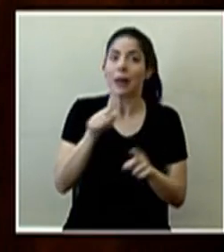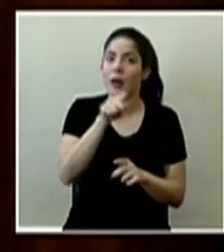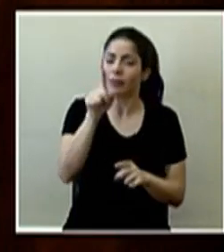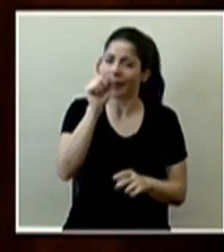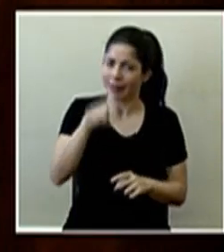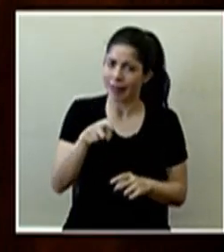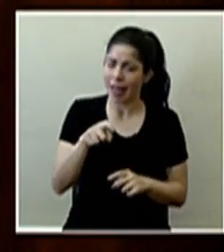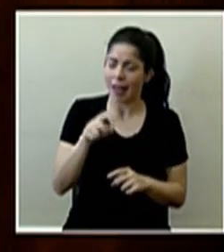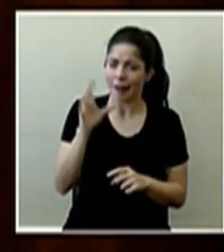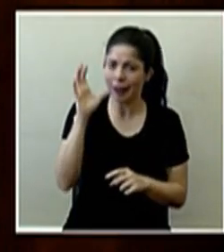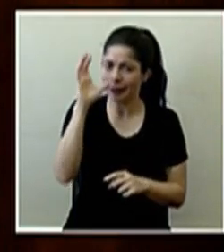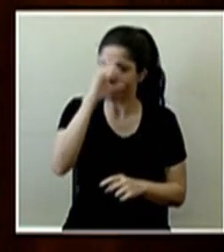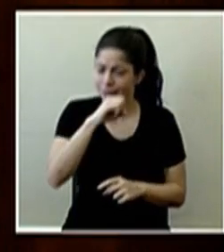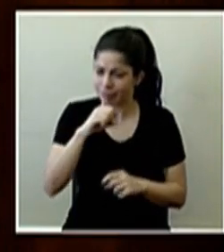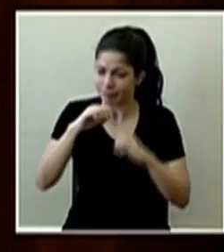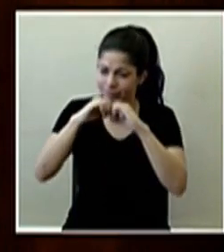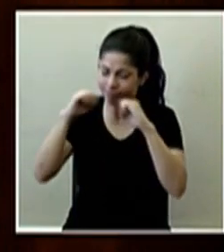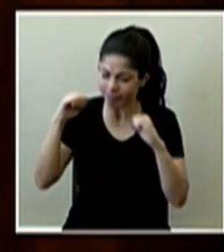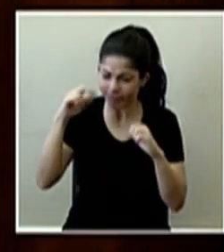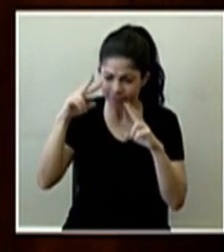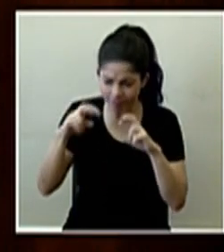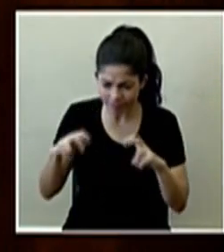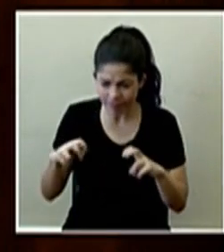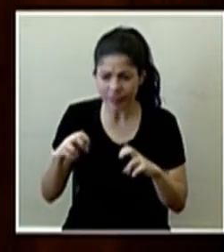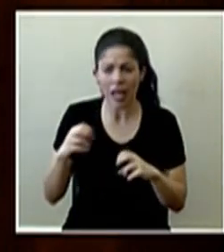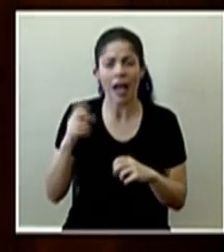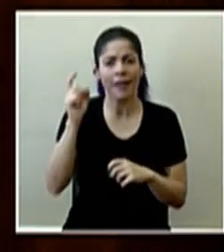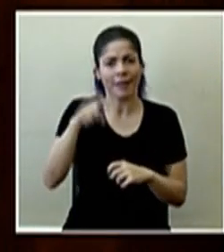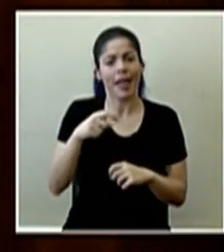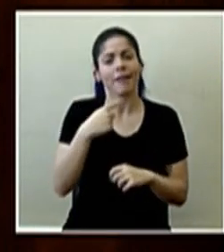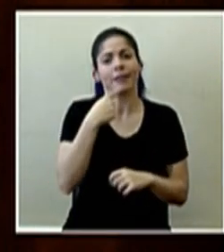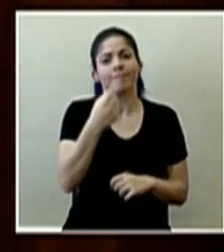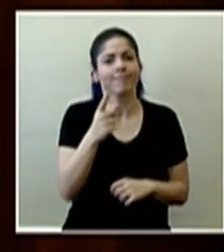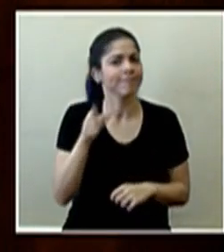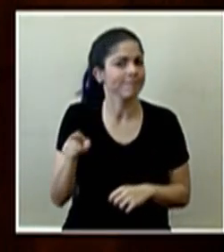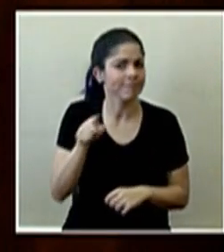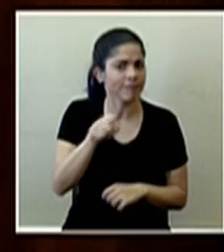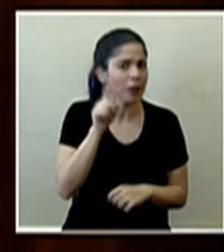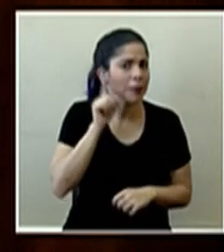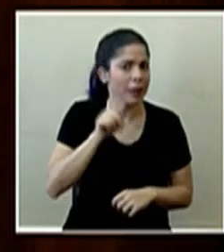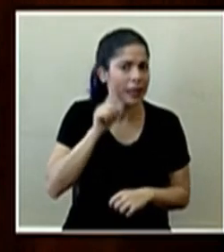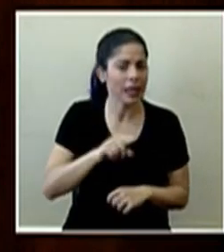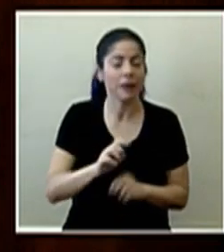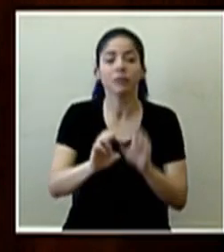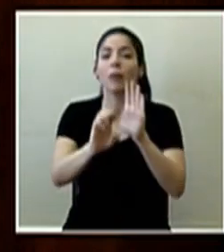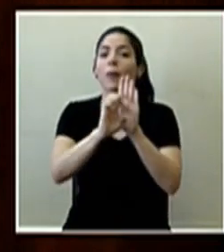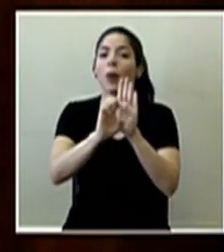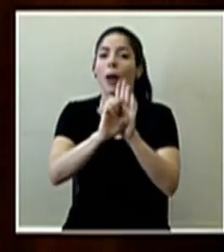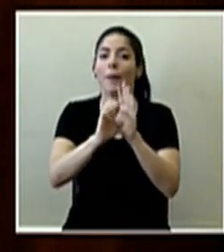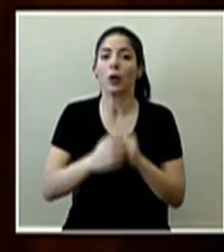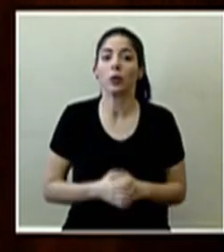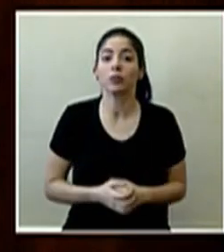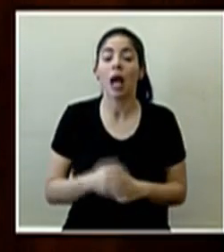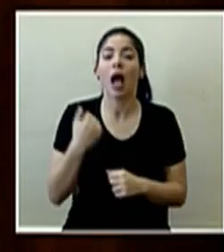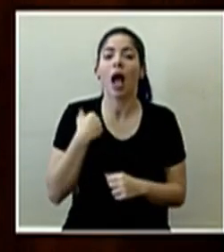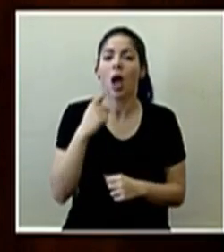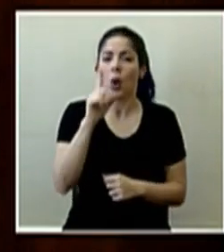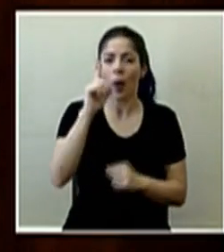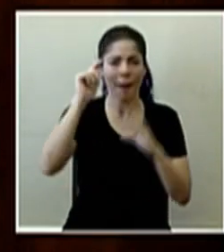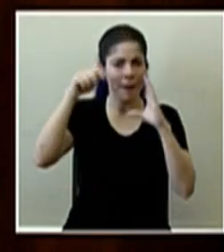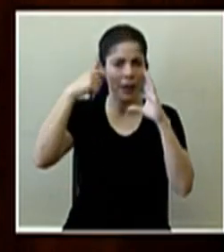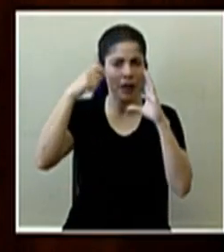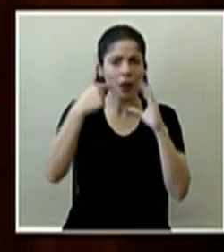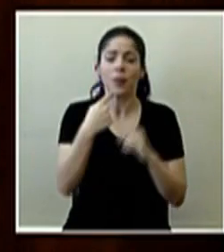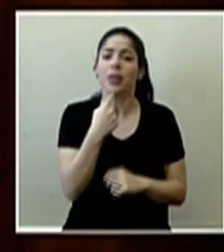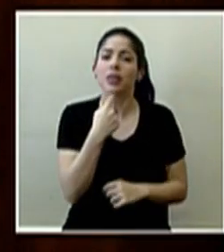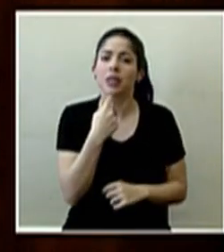justa dimensión y en muchos casos desmentir. Por ejemplo, ha circulado un video que